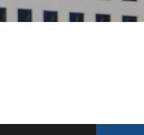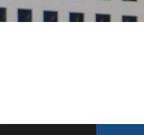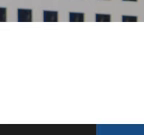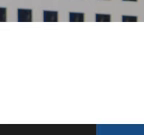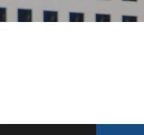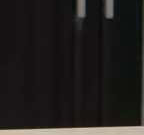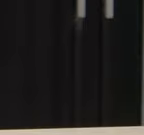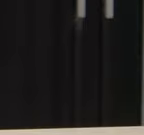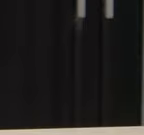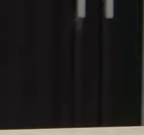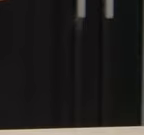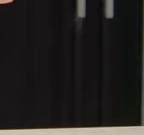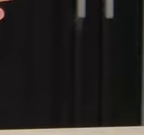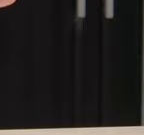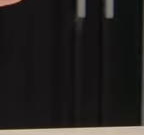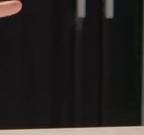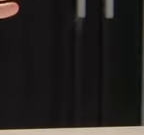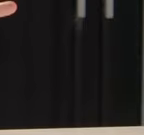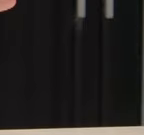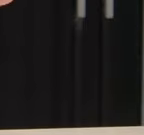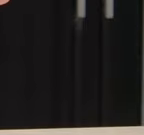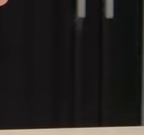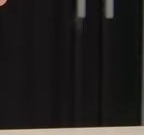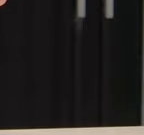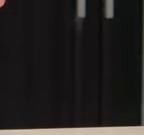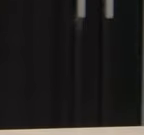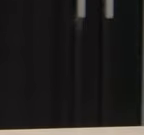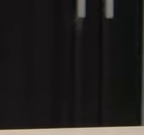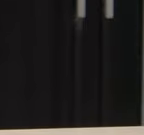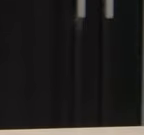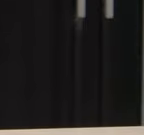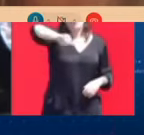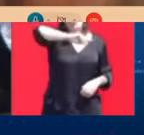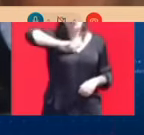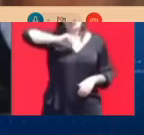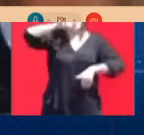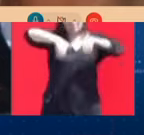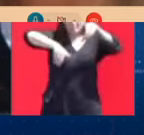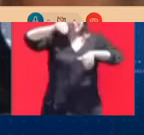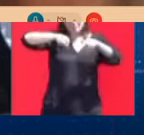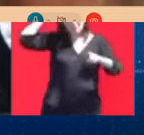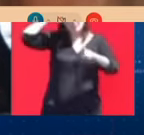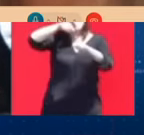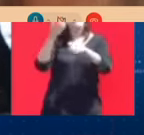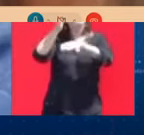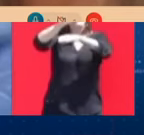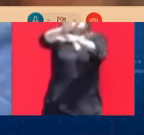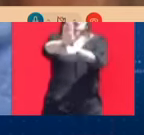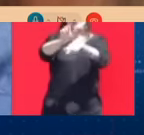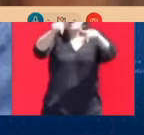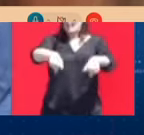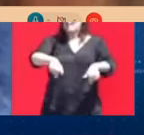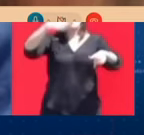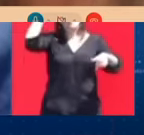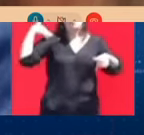Tenemos al otro lado de Sky ya, al final de la noche, a doña María Montero. Buenas noches. Buenas noches, ¿qué tal?